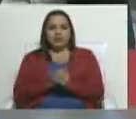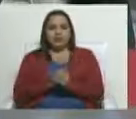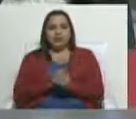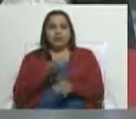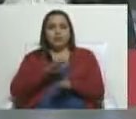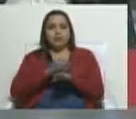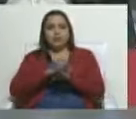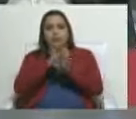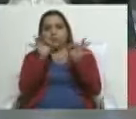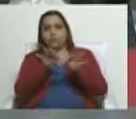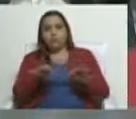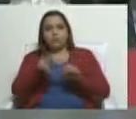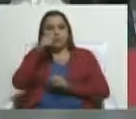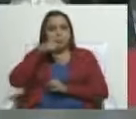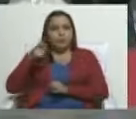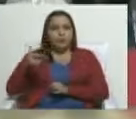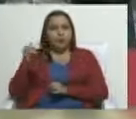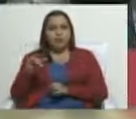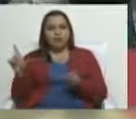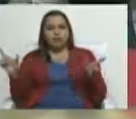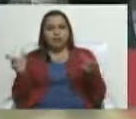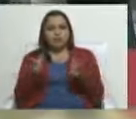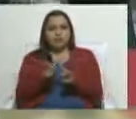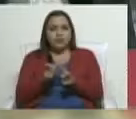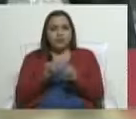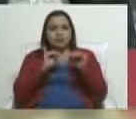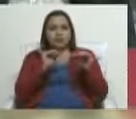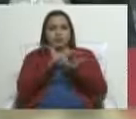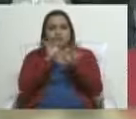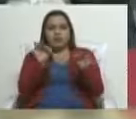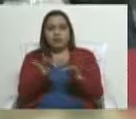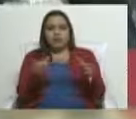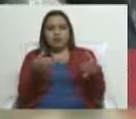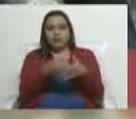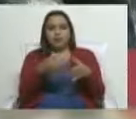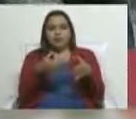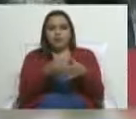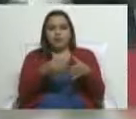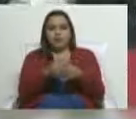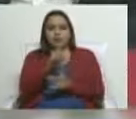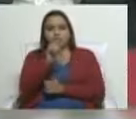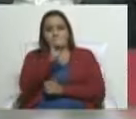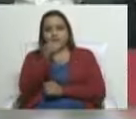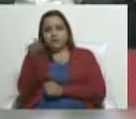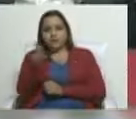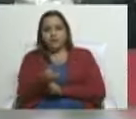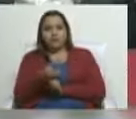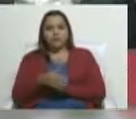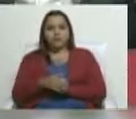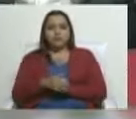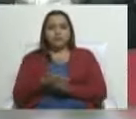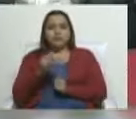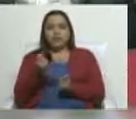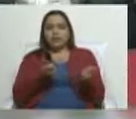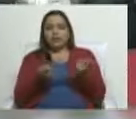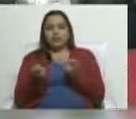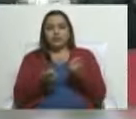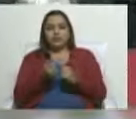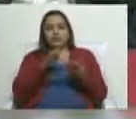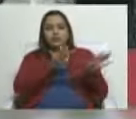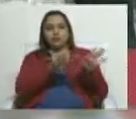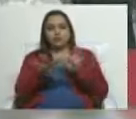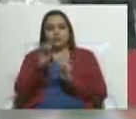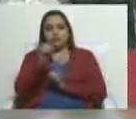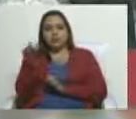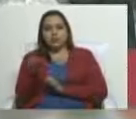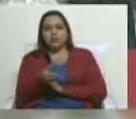en la medida que la población es reducida, en esa misma medida los grupos de ese 1% que tiene el control del 99% de los